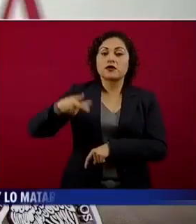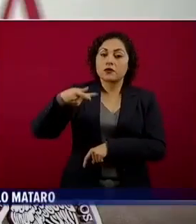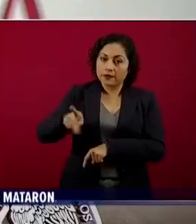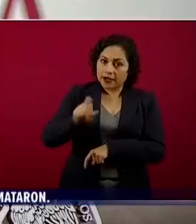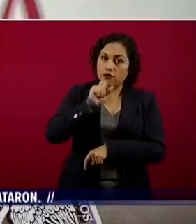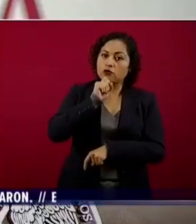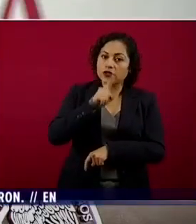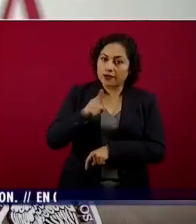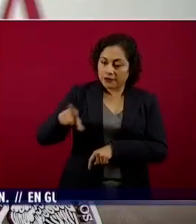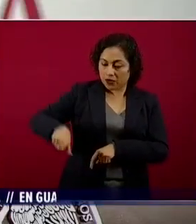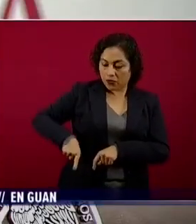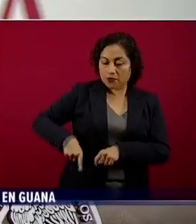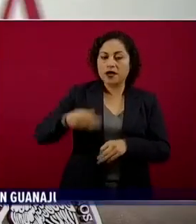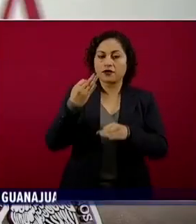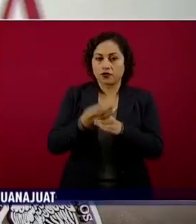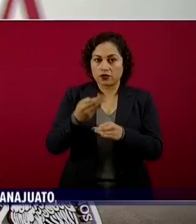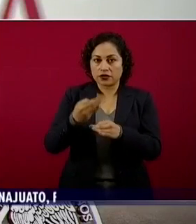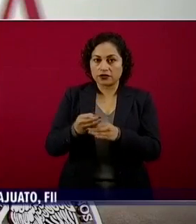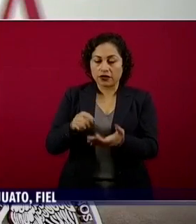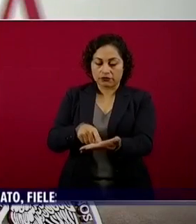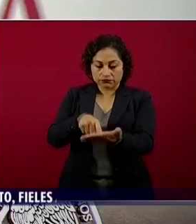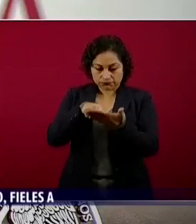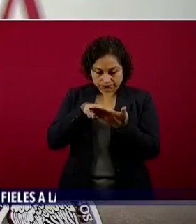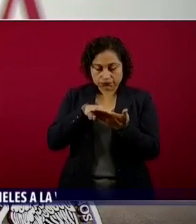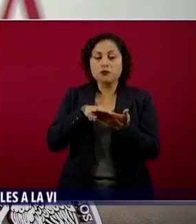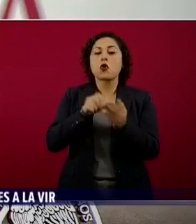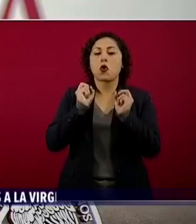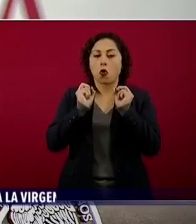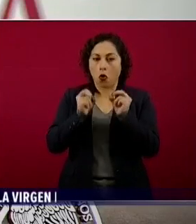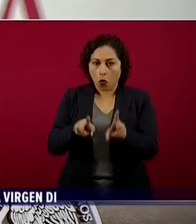También se investiga y,